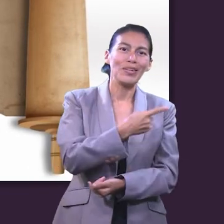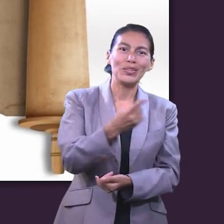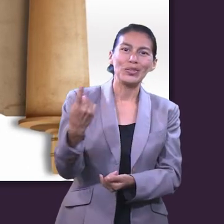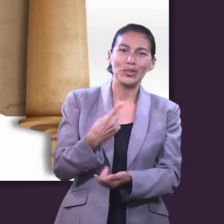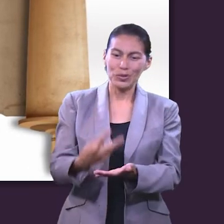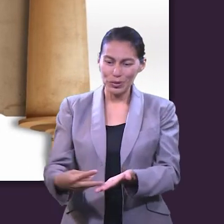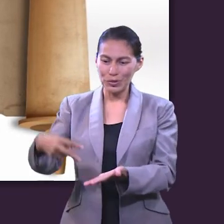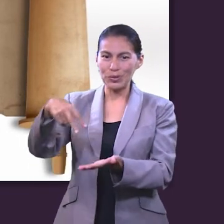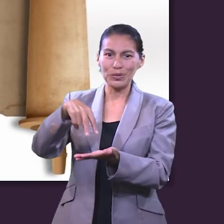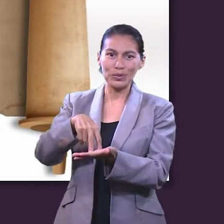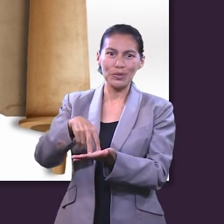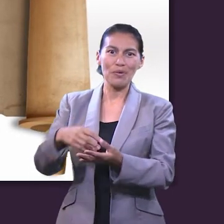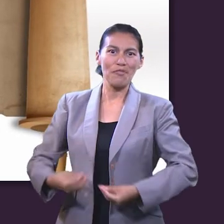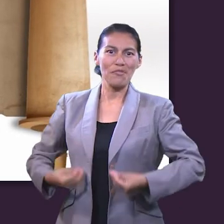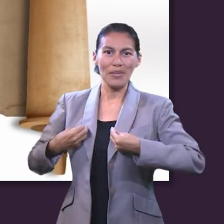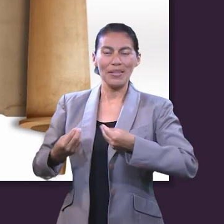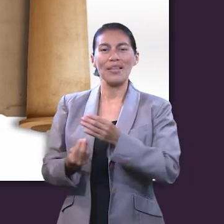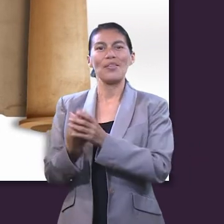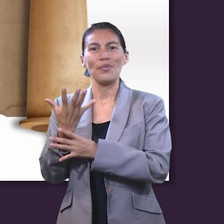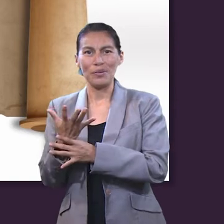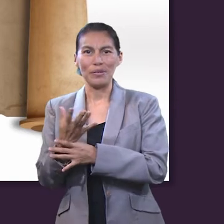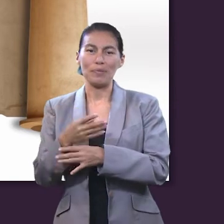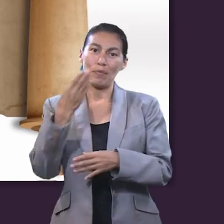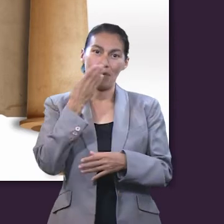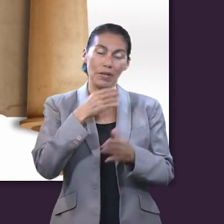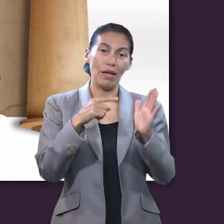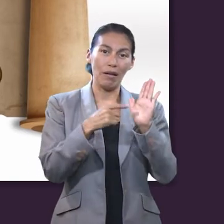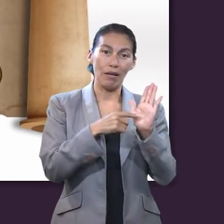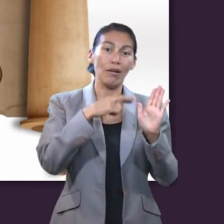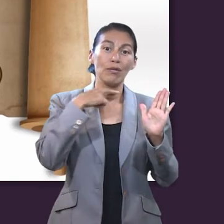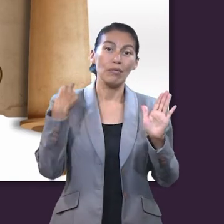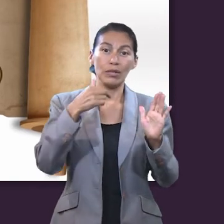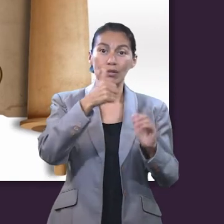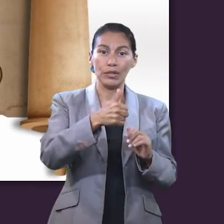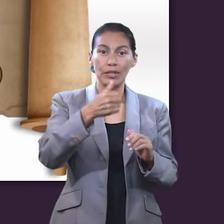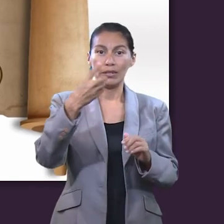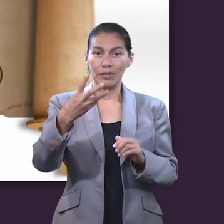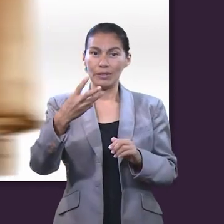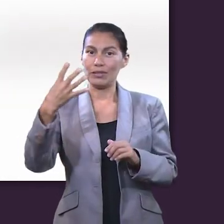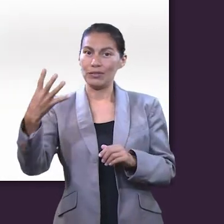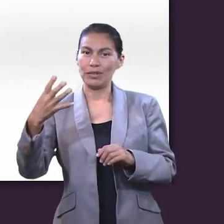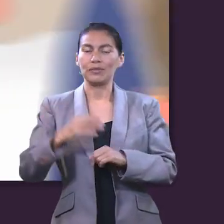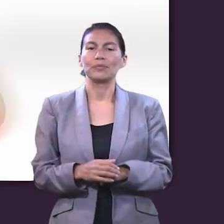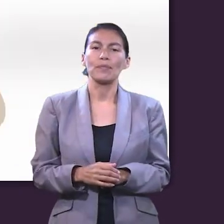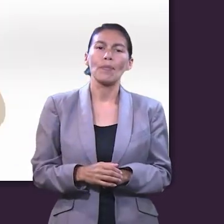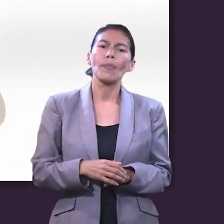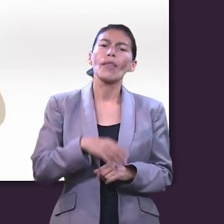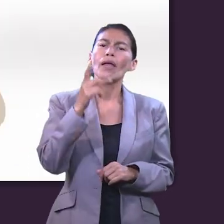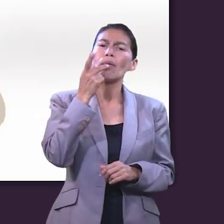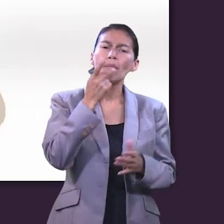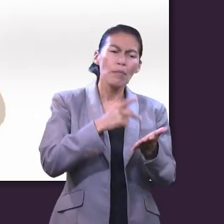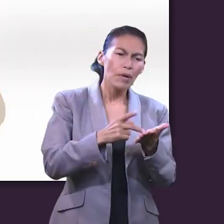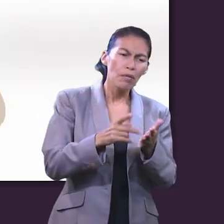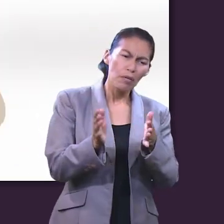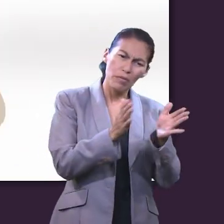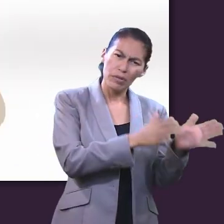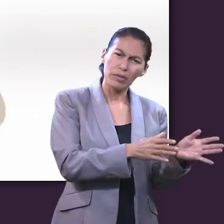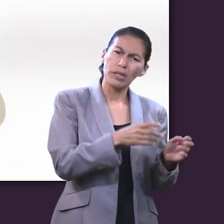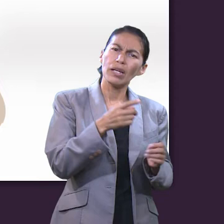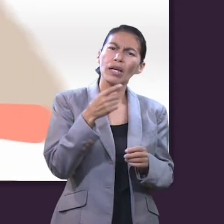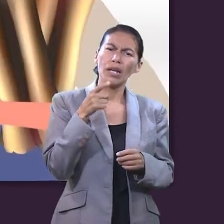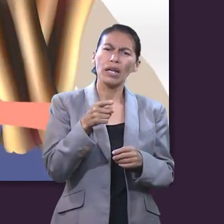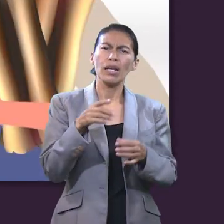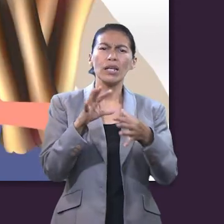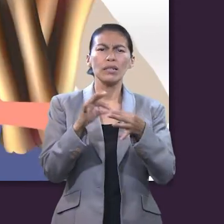nosotros andemos en vida nueva. Romanos 6, 3, 4 En otra parte, Pablo explica que